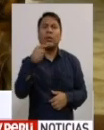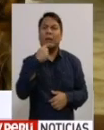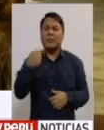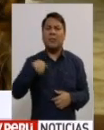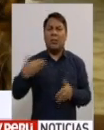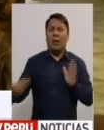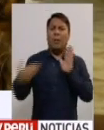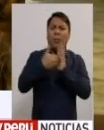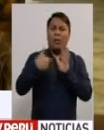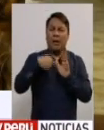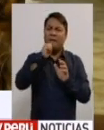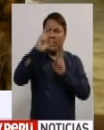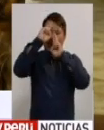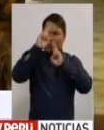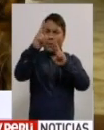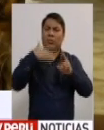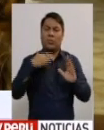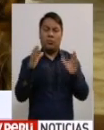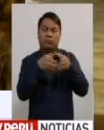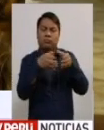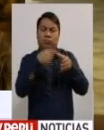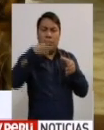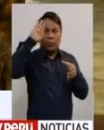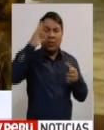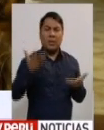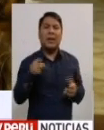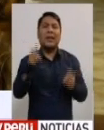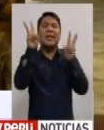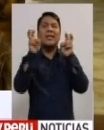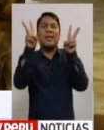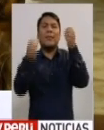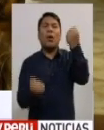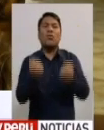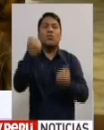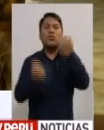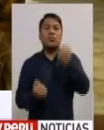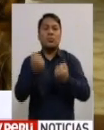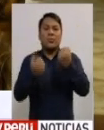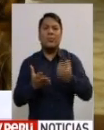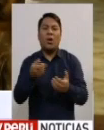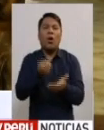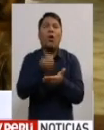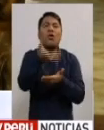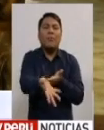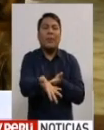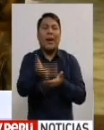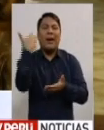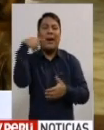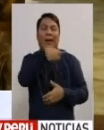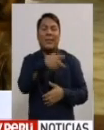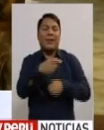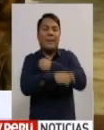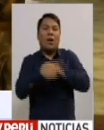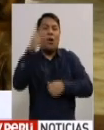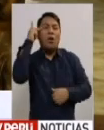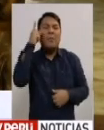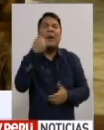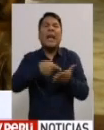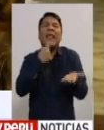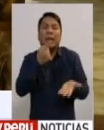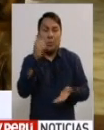su institución en torno a las críticas por el tema de los patrulleros comprados a una empresa coreana. ¿Qué es lo que dijo Bazombrío?